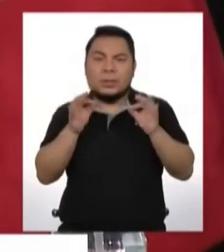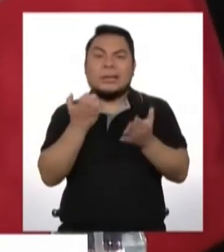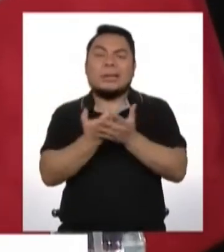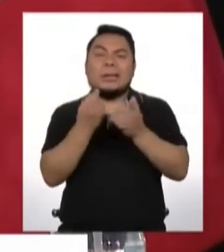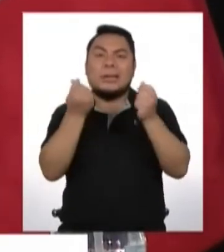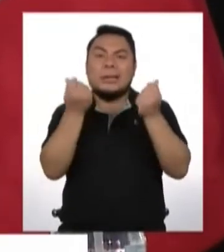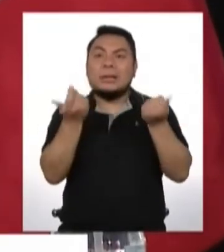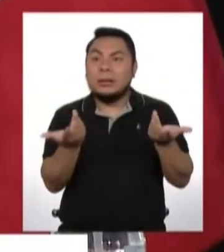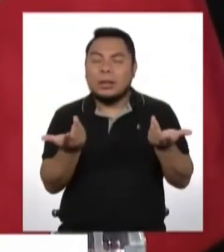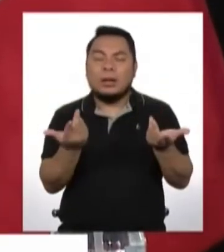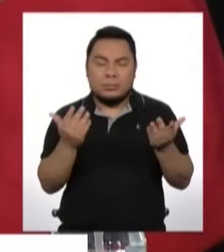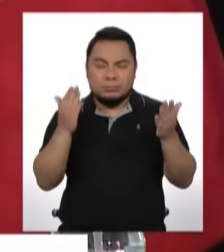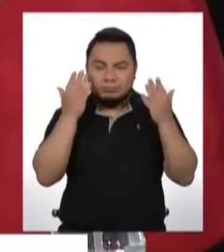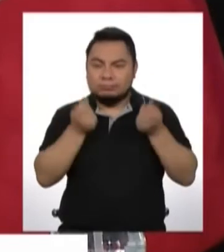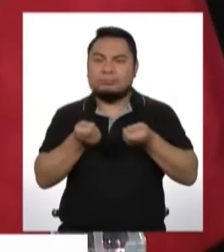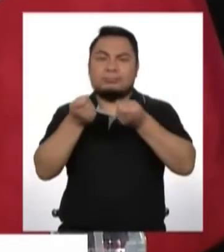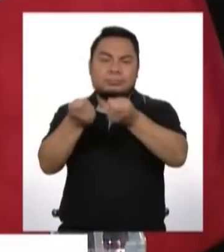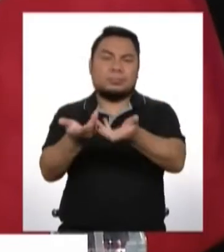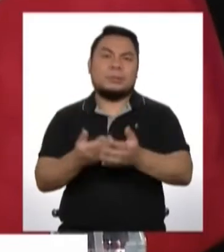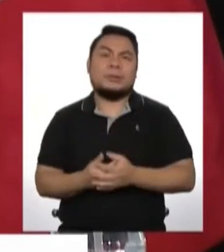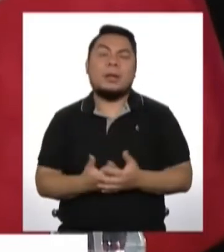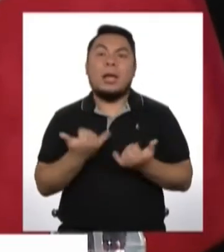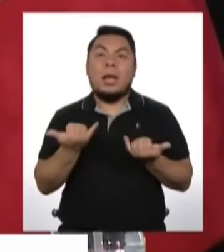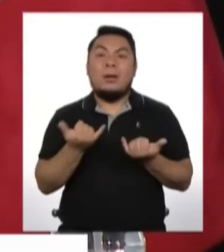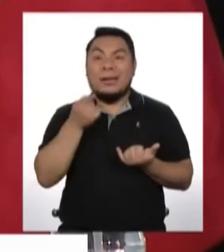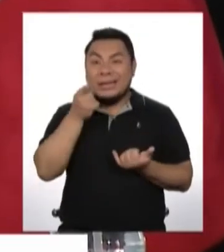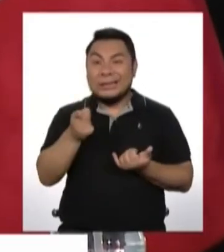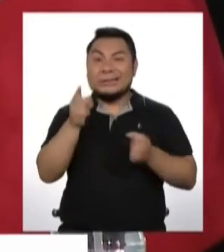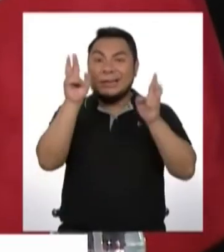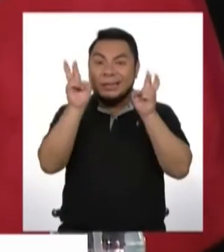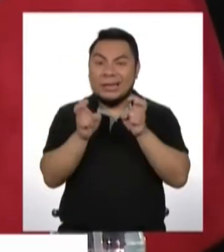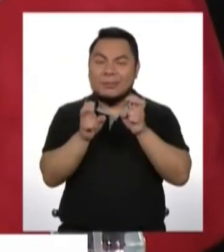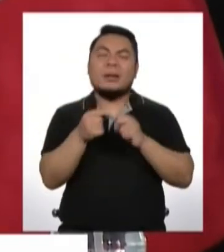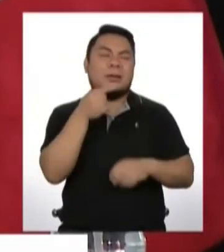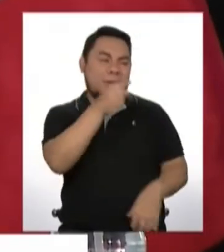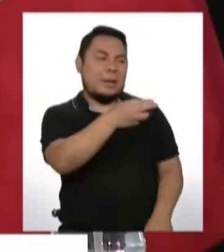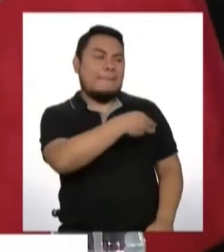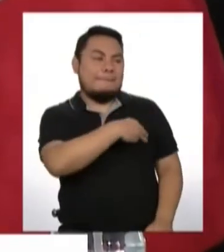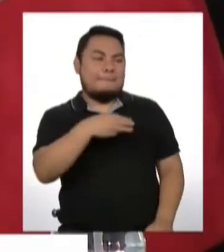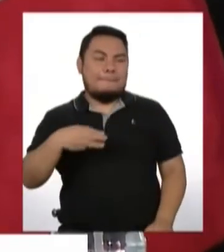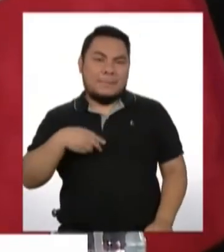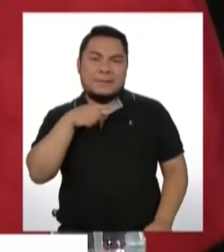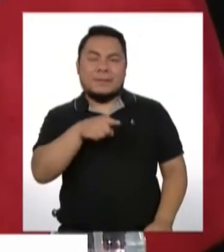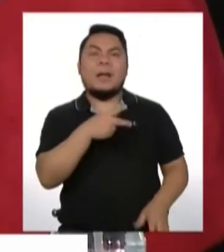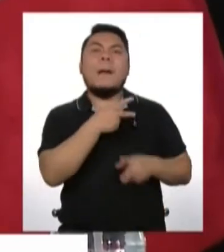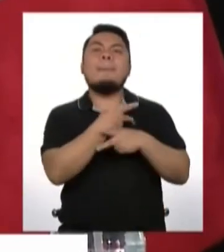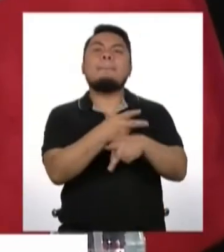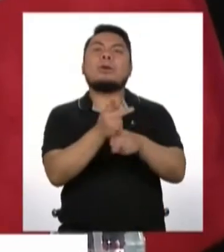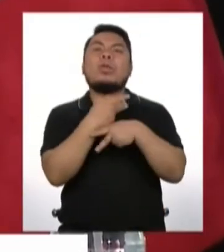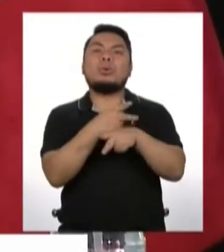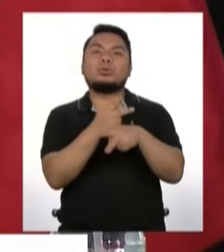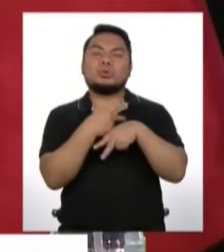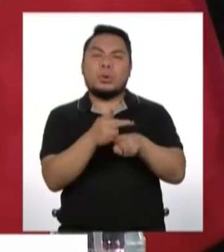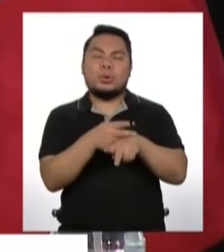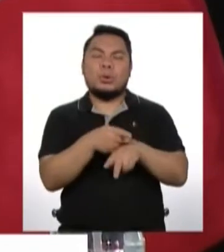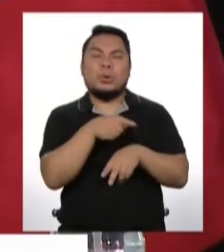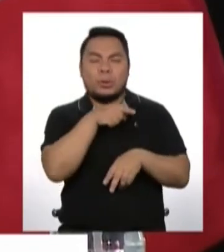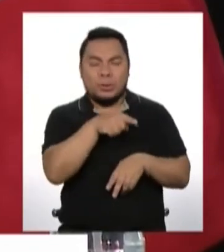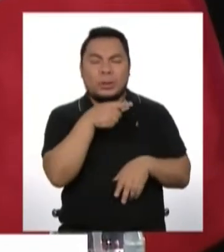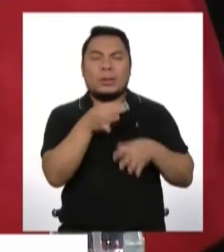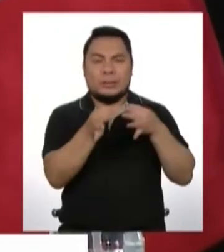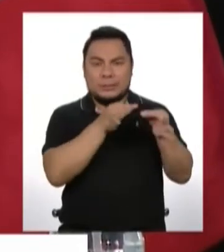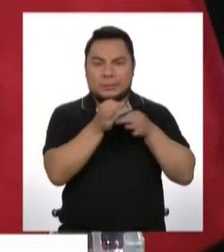economía, que nos pueda indicar la ministra de la Producción, Rocío, algunos detalles sobre cómo